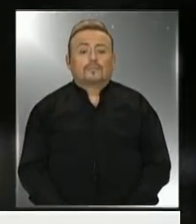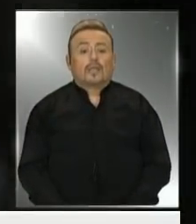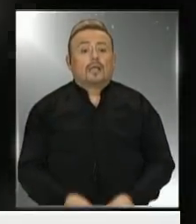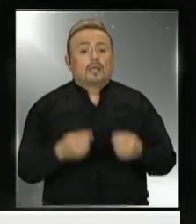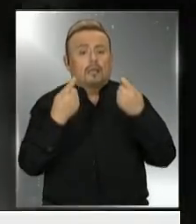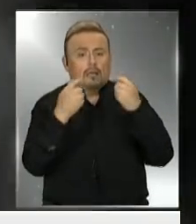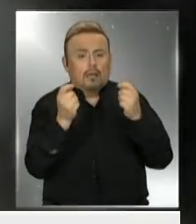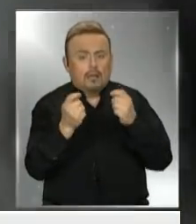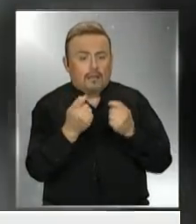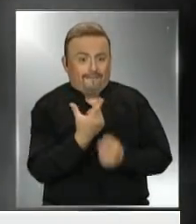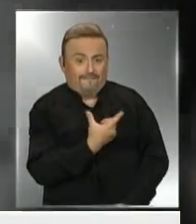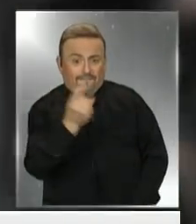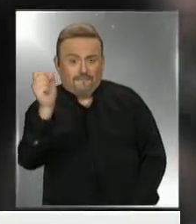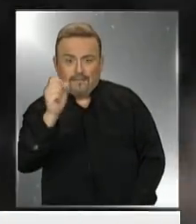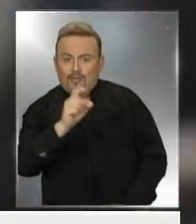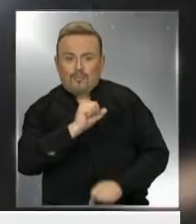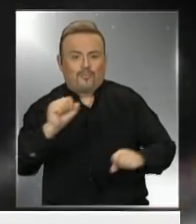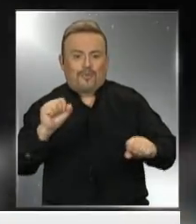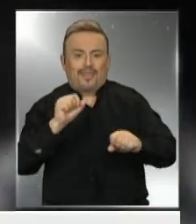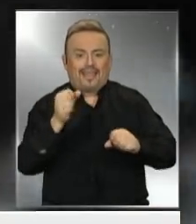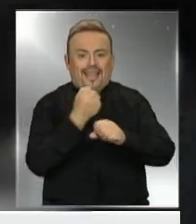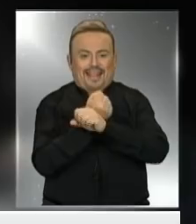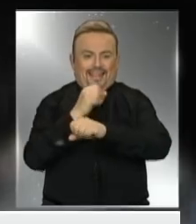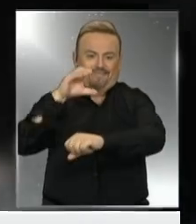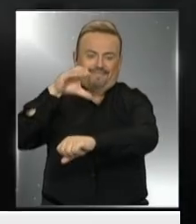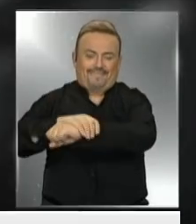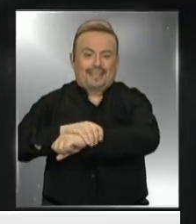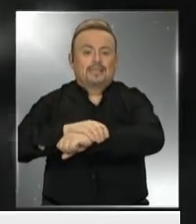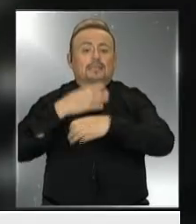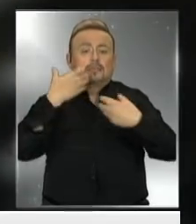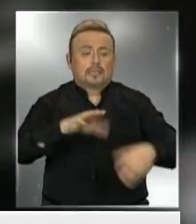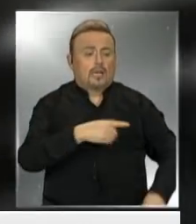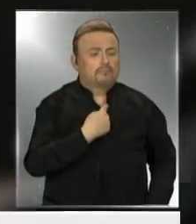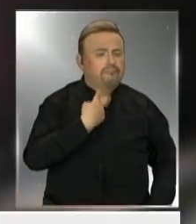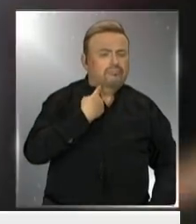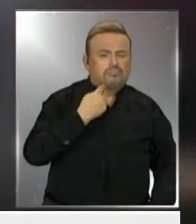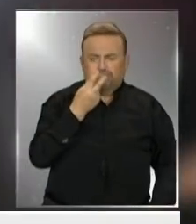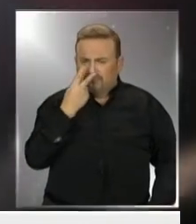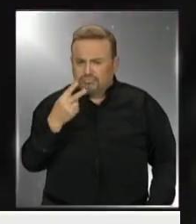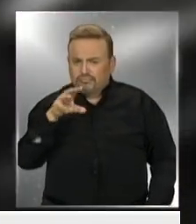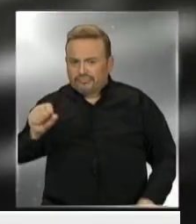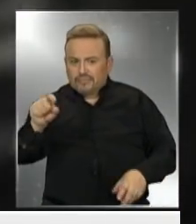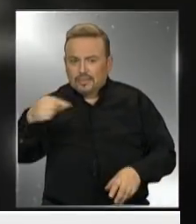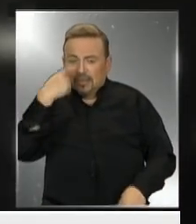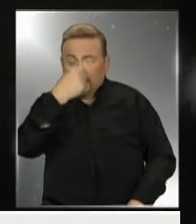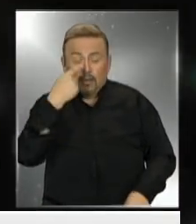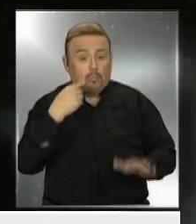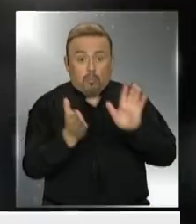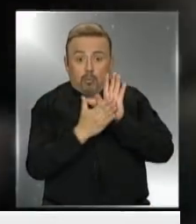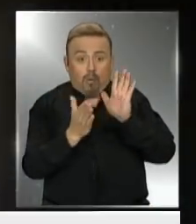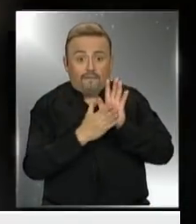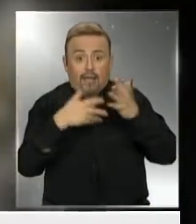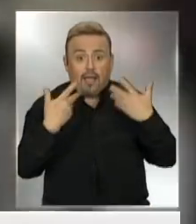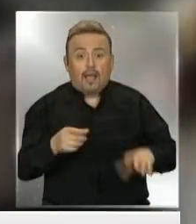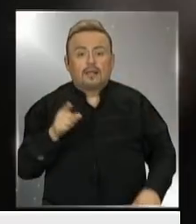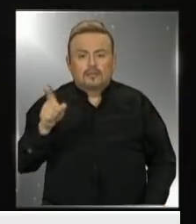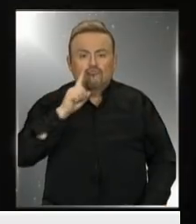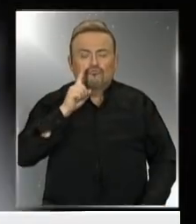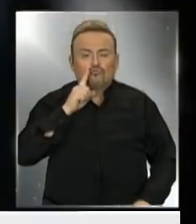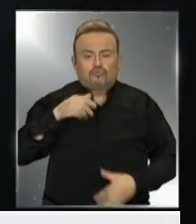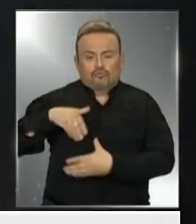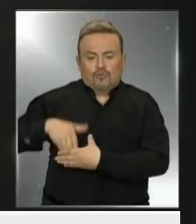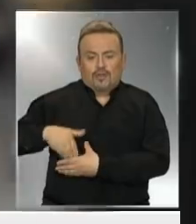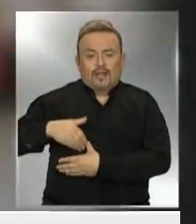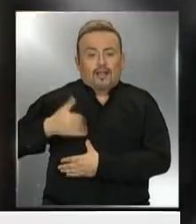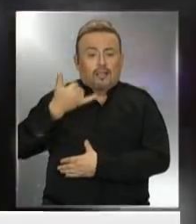Intento de fuga que esta vez no tuvo éxito. Sus víctimas ya lo habían reconocido. Las pruebas estaban a la vista y en sus bolsillos tenía los